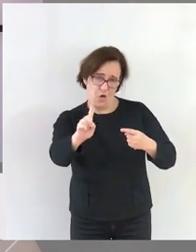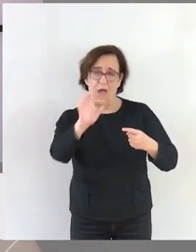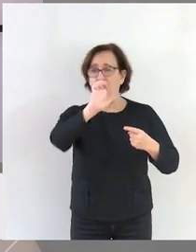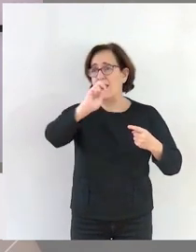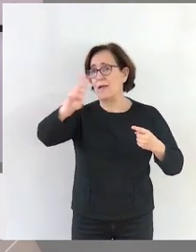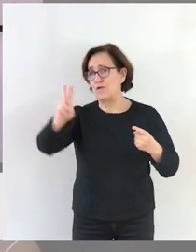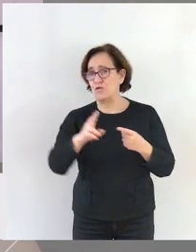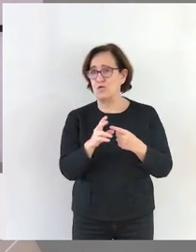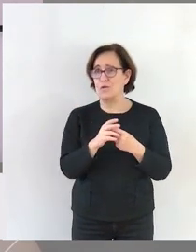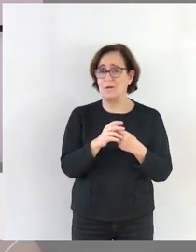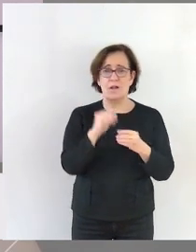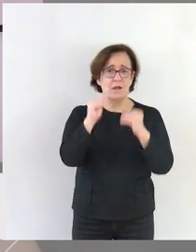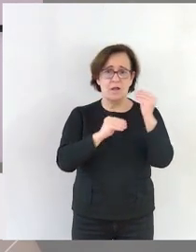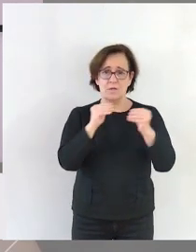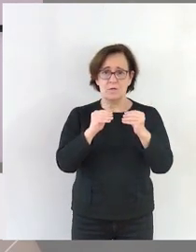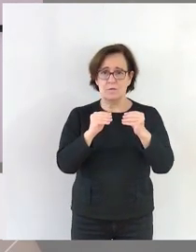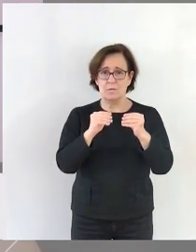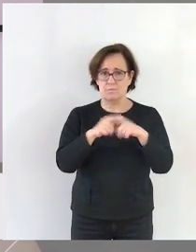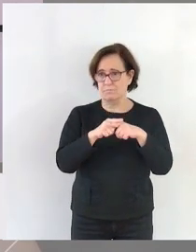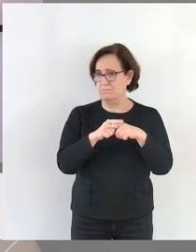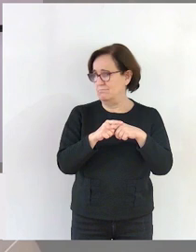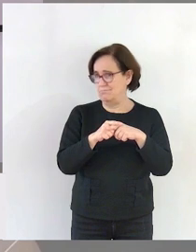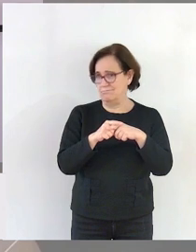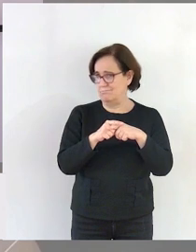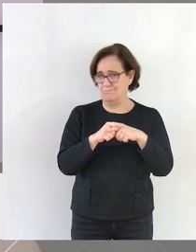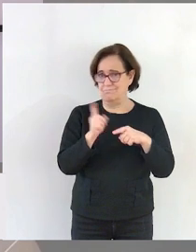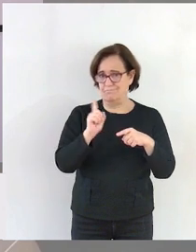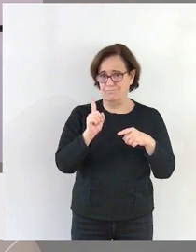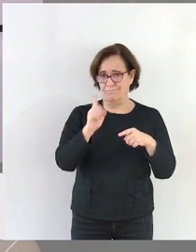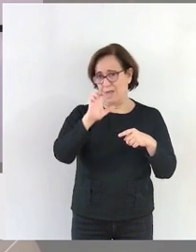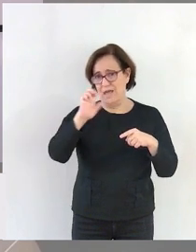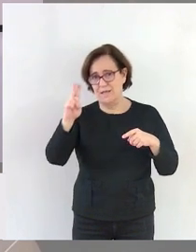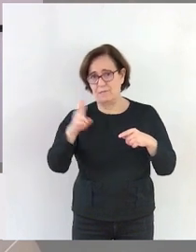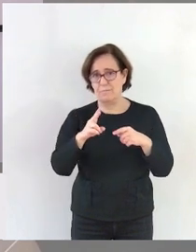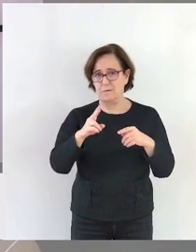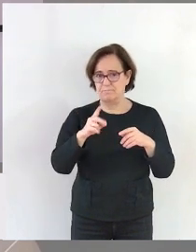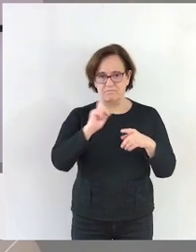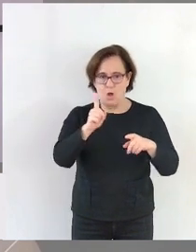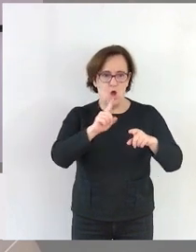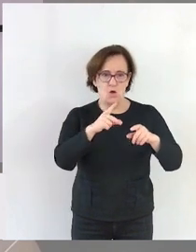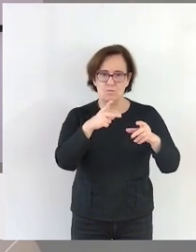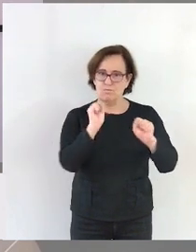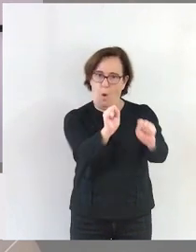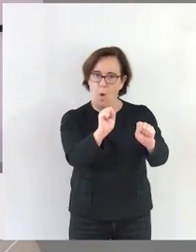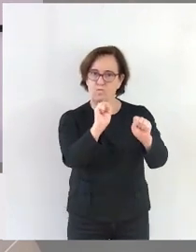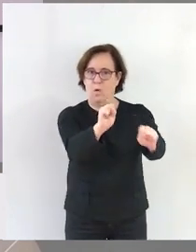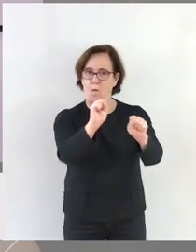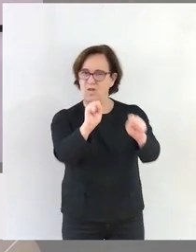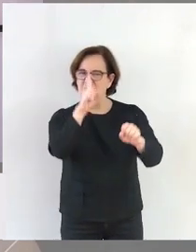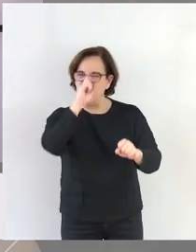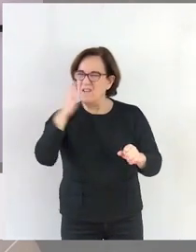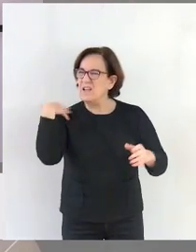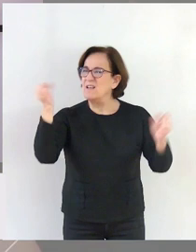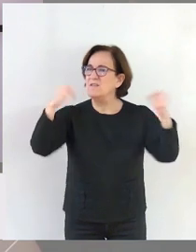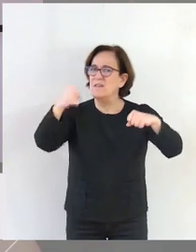eh No no ha hecho más que ir poniendo eh digamos palos en la rueda continuamente recuerdo las